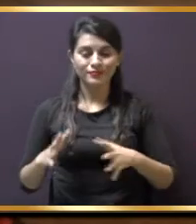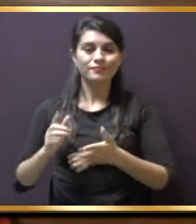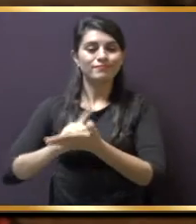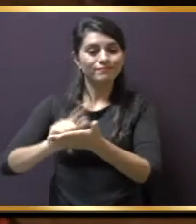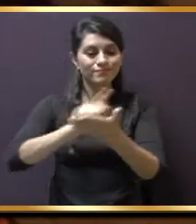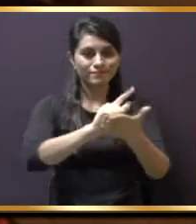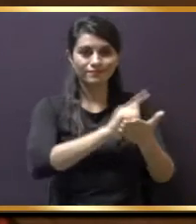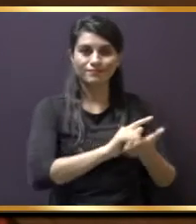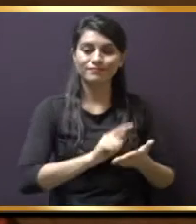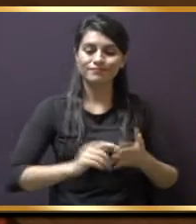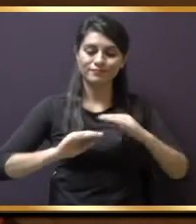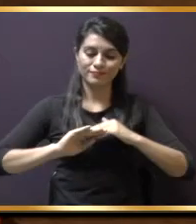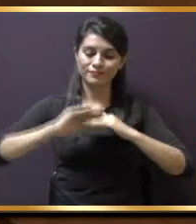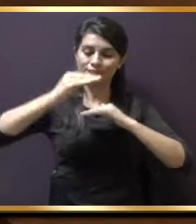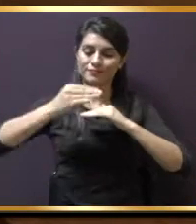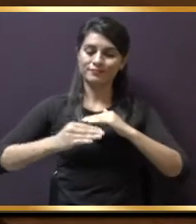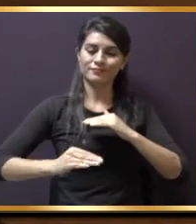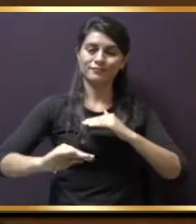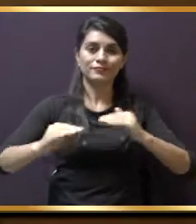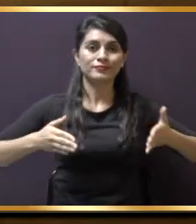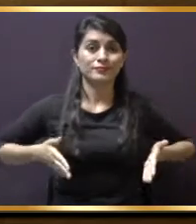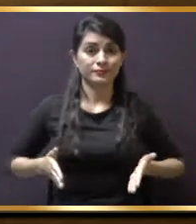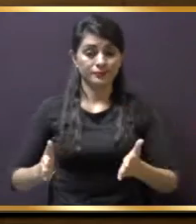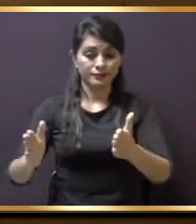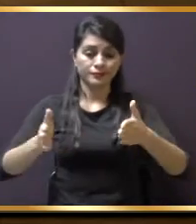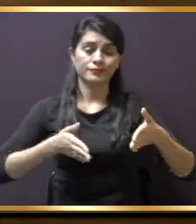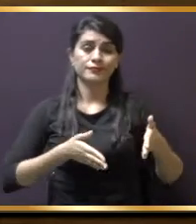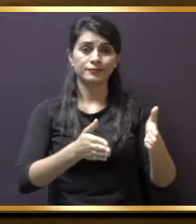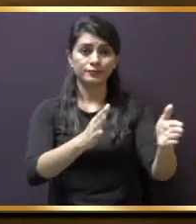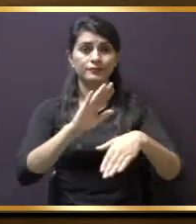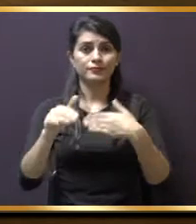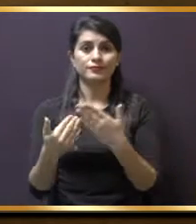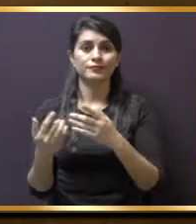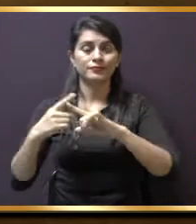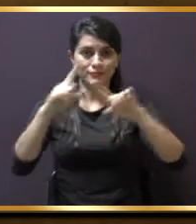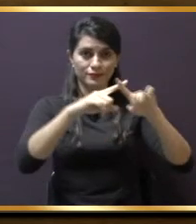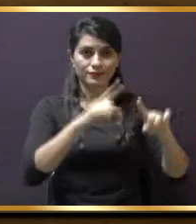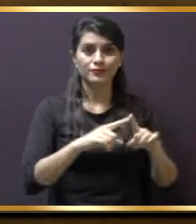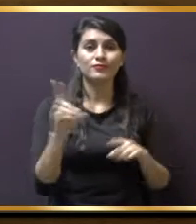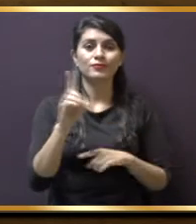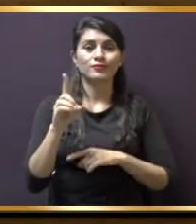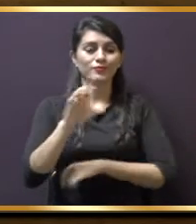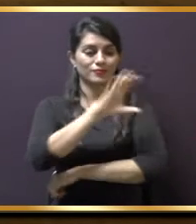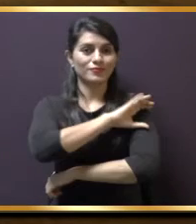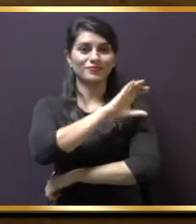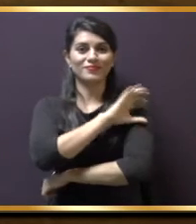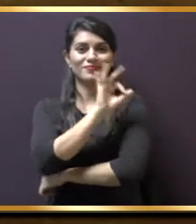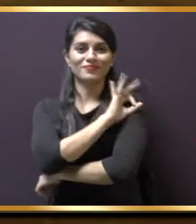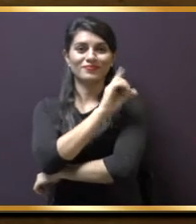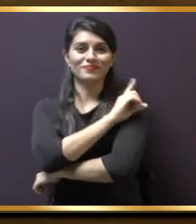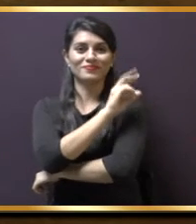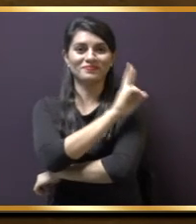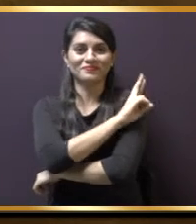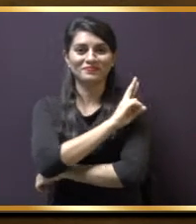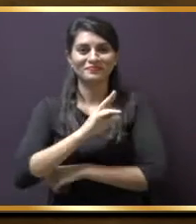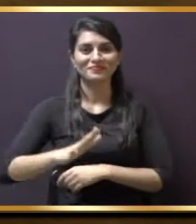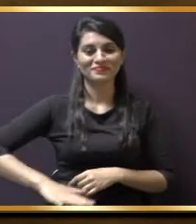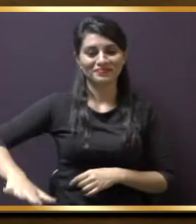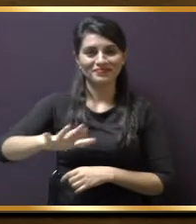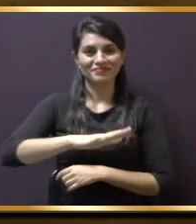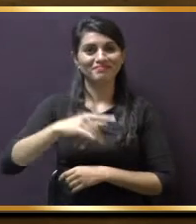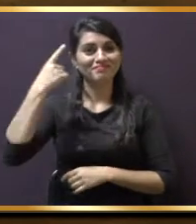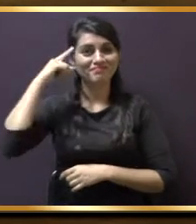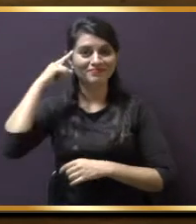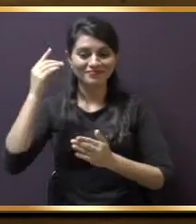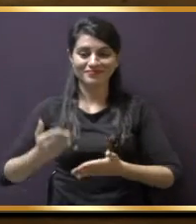se realiza la limpieza de ranuras que quedaron al retirar los túmulos frente al Instituto Franklin Delano Roosevelt para la colocación del